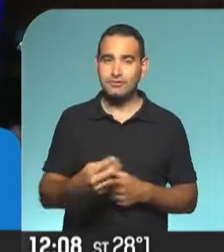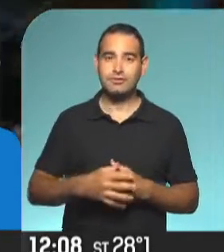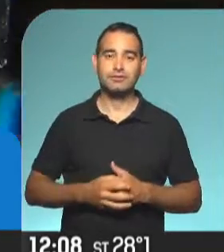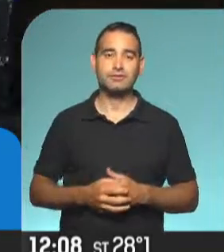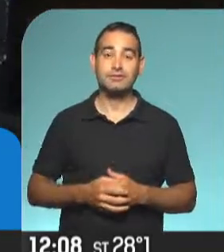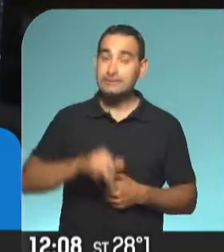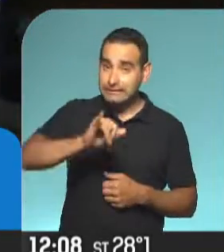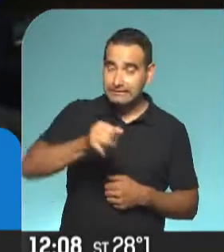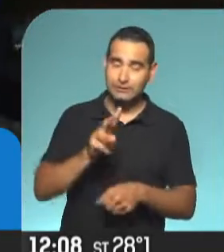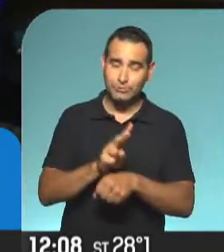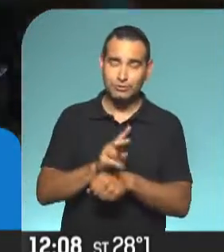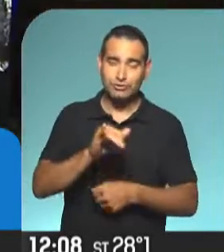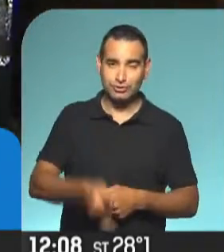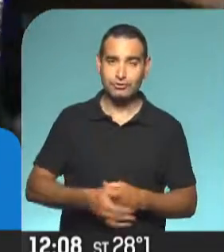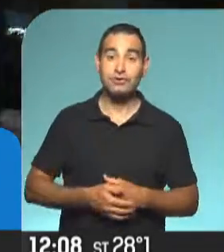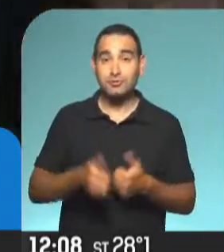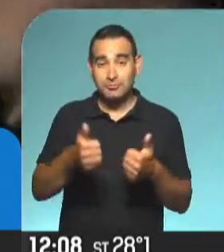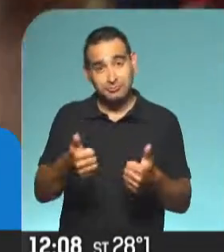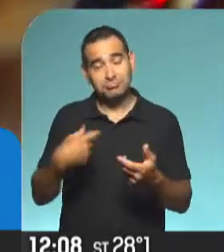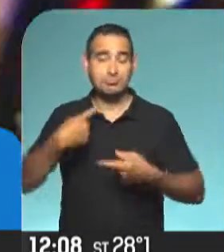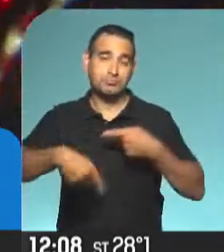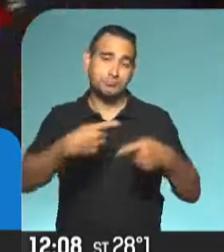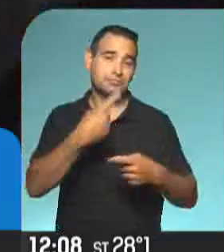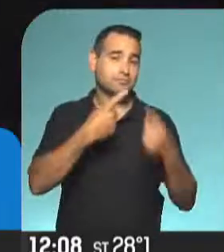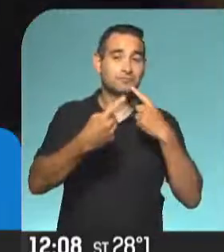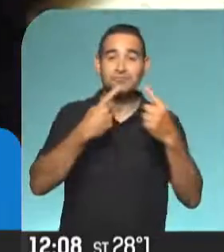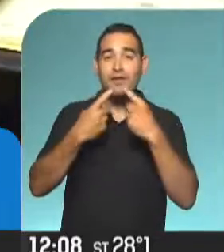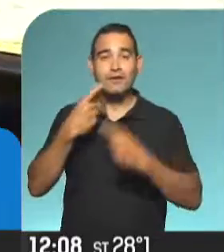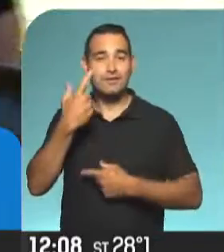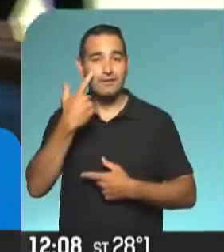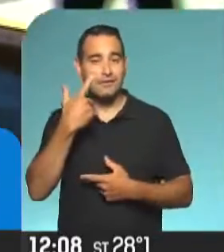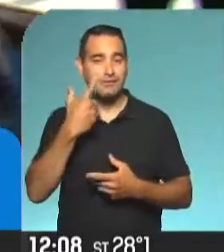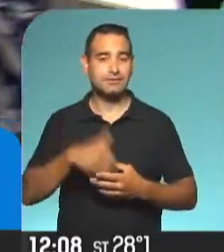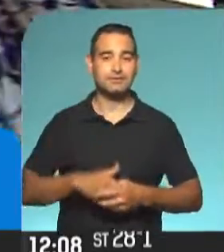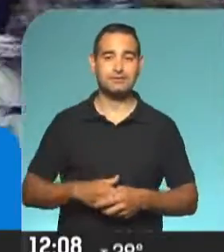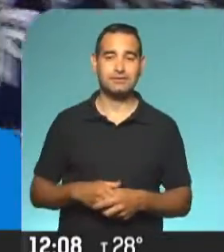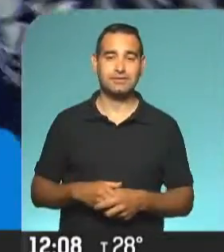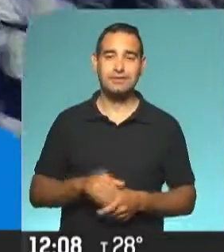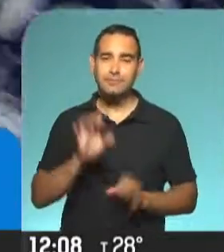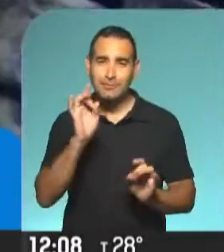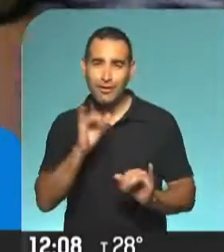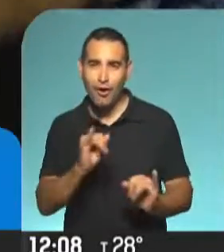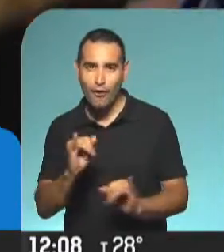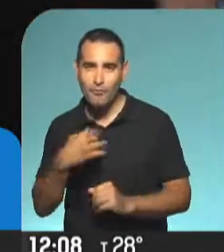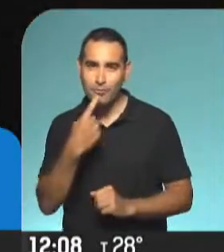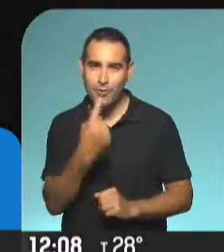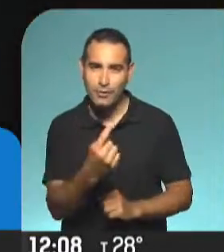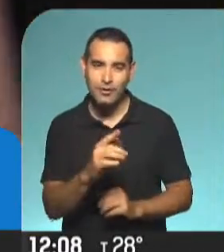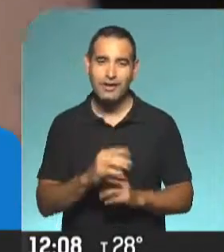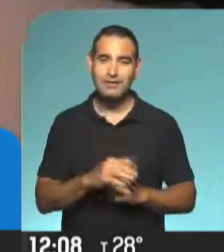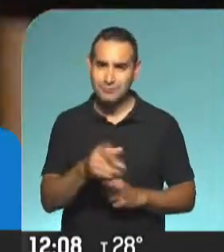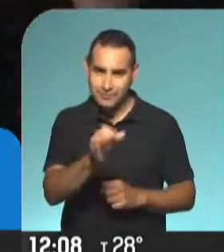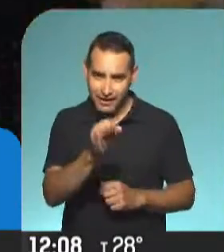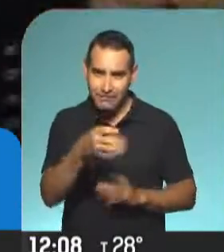cuidando? Sí, bien. Bueno, seguimos preguntando por aquí a ver la gente cómo viaja. Joven, ¿te molesto un segundito? ¿Te has enterado